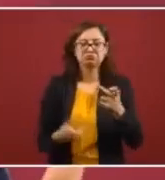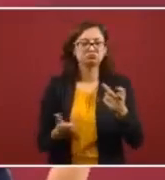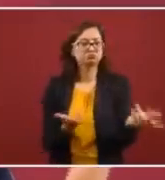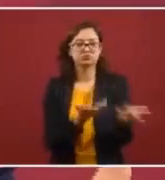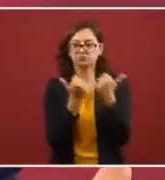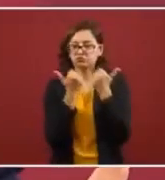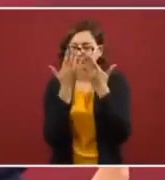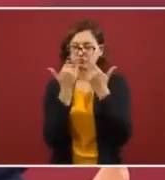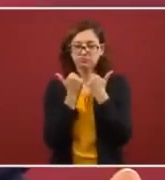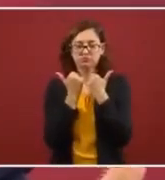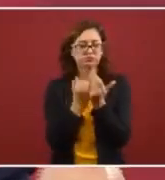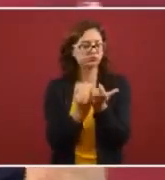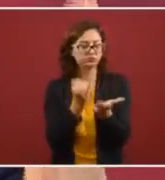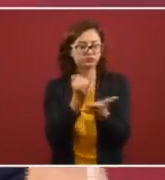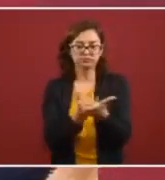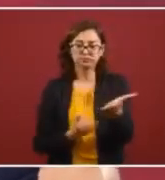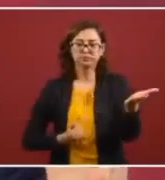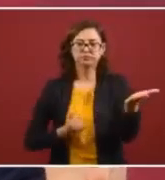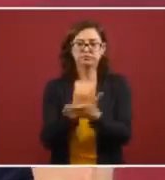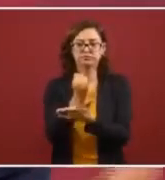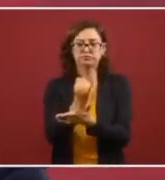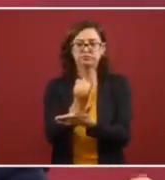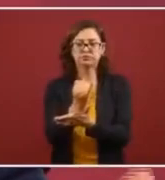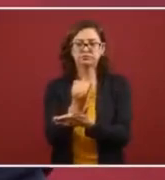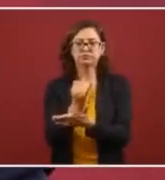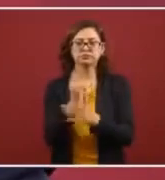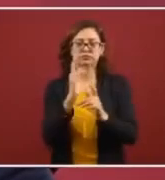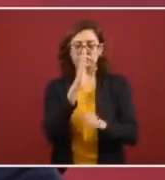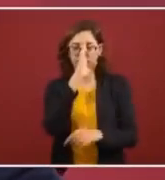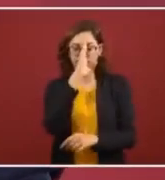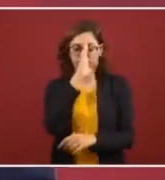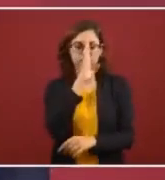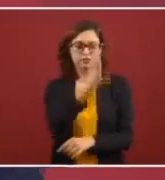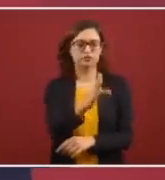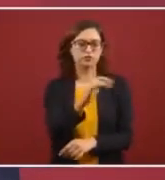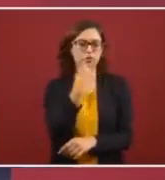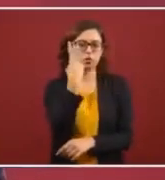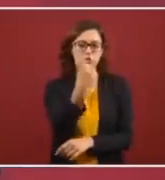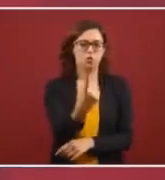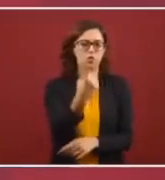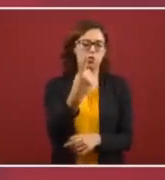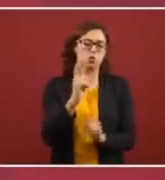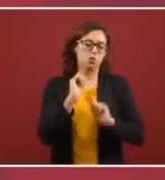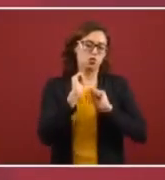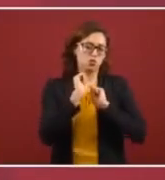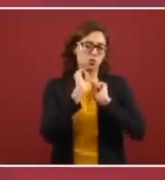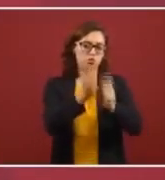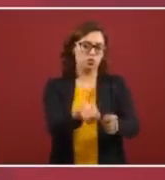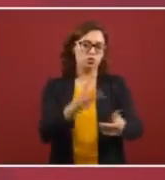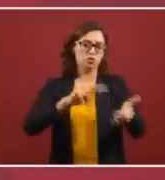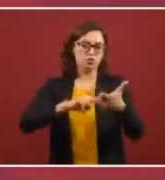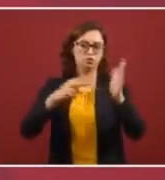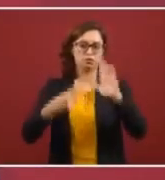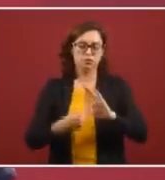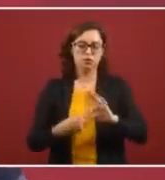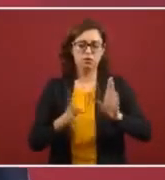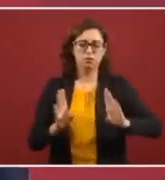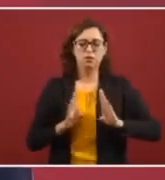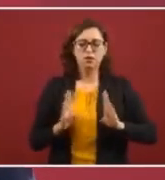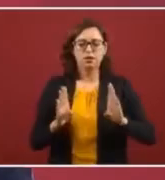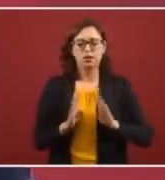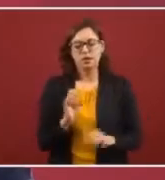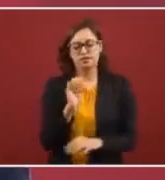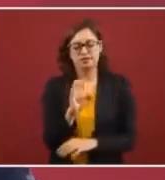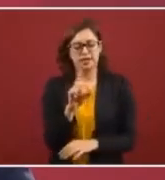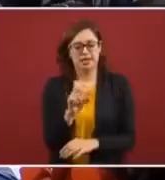Se tomó una decisión de hacer una asignación directa con ingenieros militares. So they decided